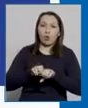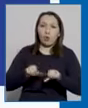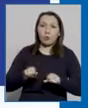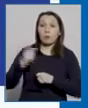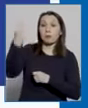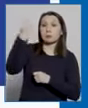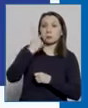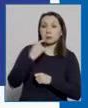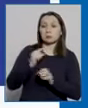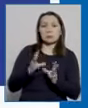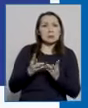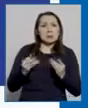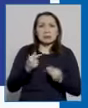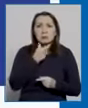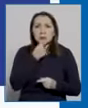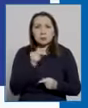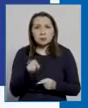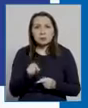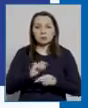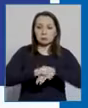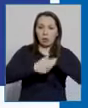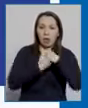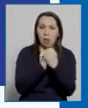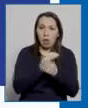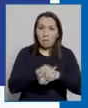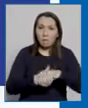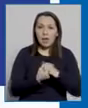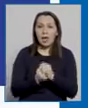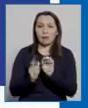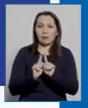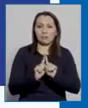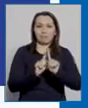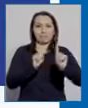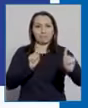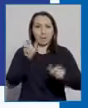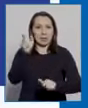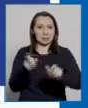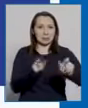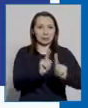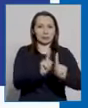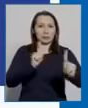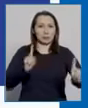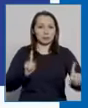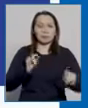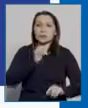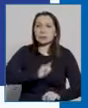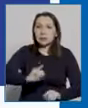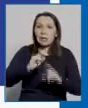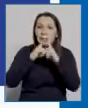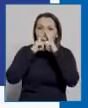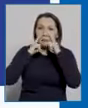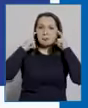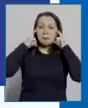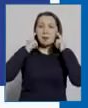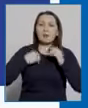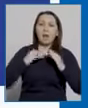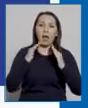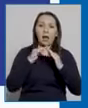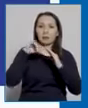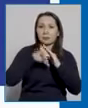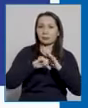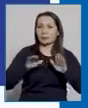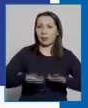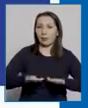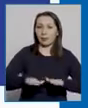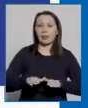las medidas más simples, que son el lavado de manos, el distanciamiento social, el uso de mascarillas y quedándonos en la casa.